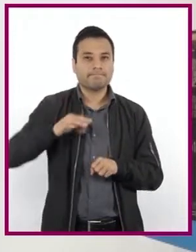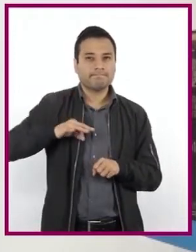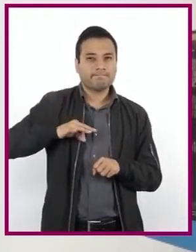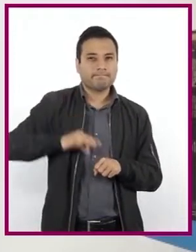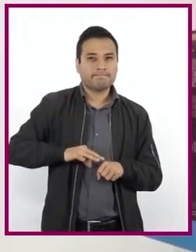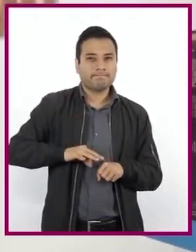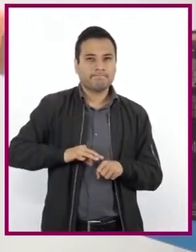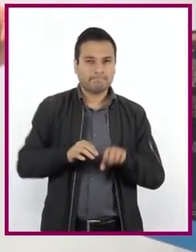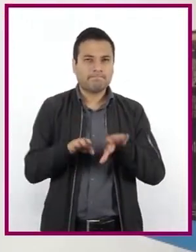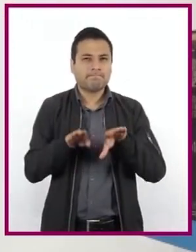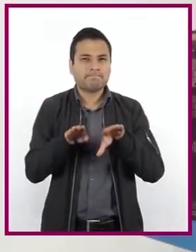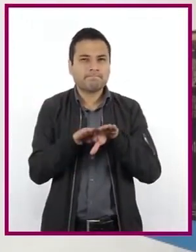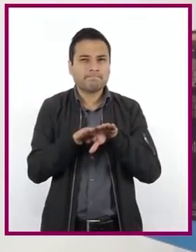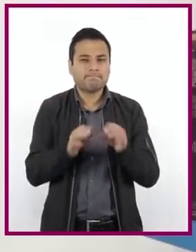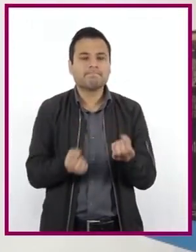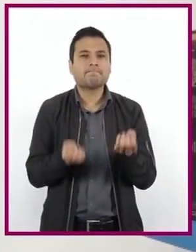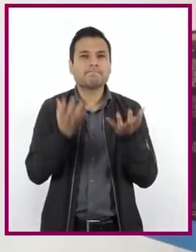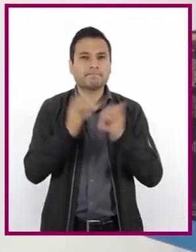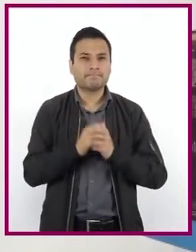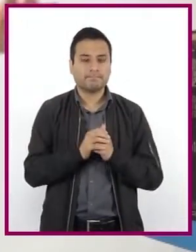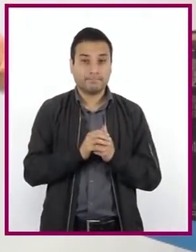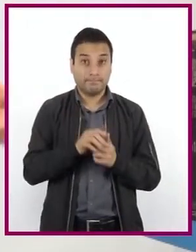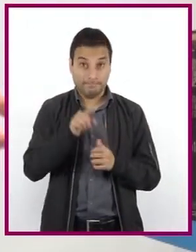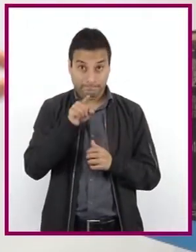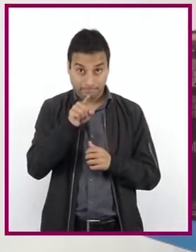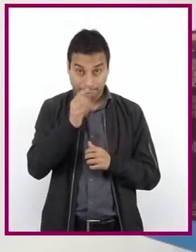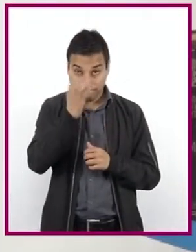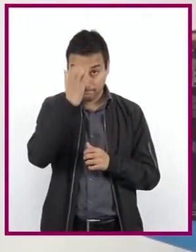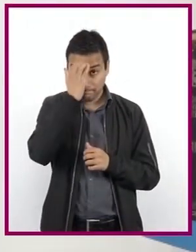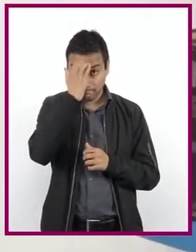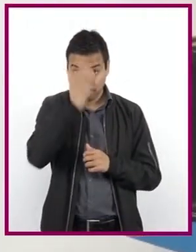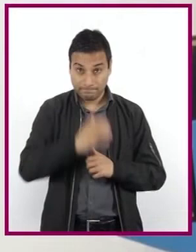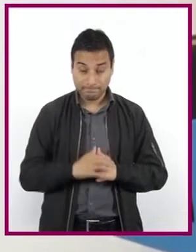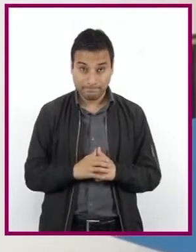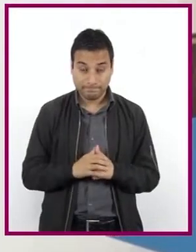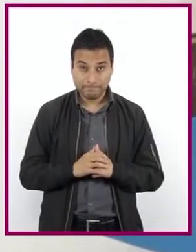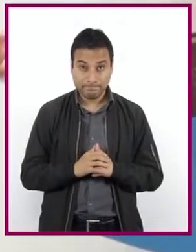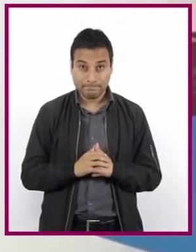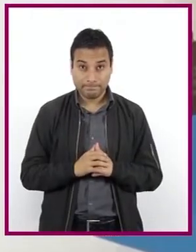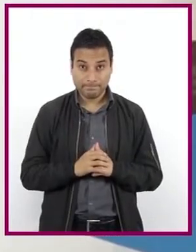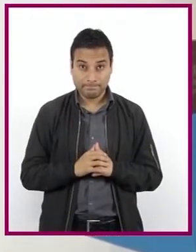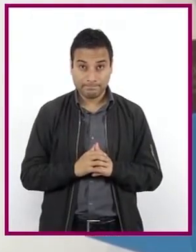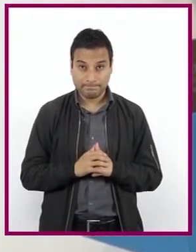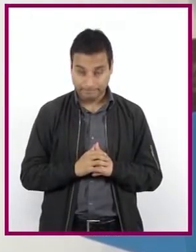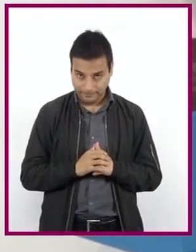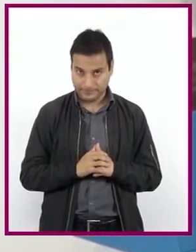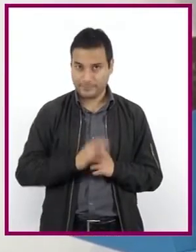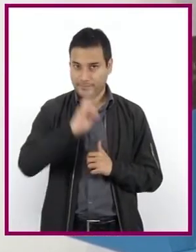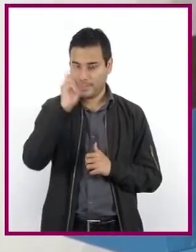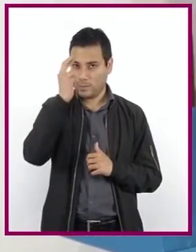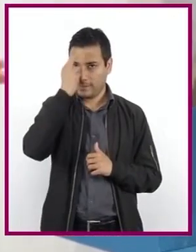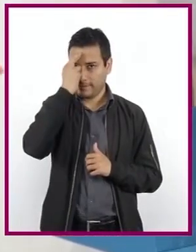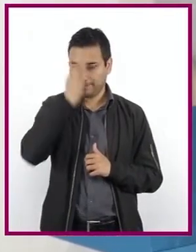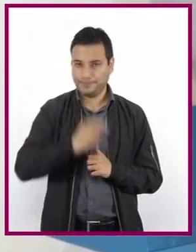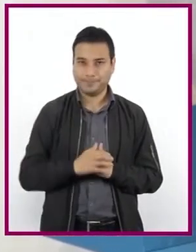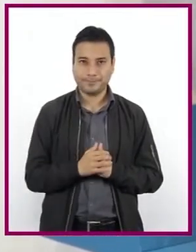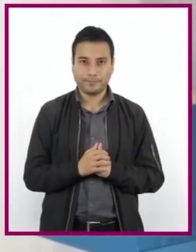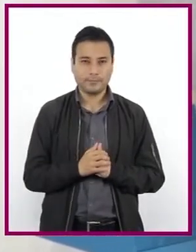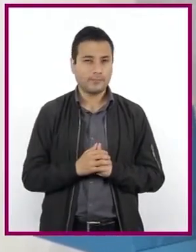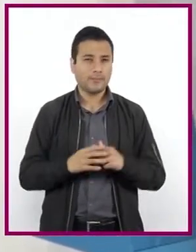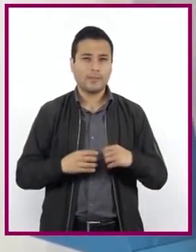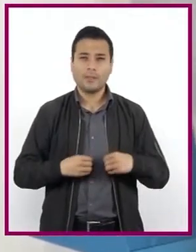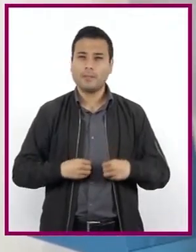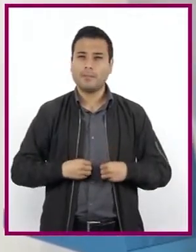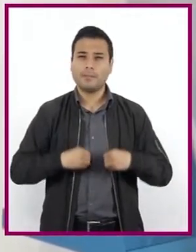corona con los cambios implementados por José de Gálvez. Les reitero que en la vida es